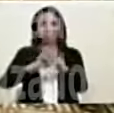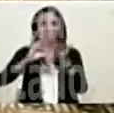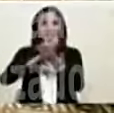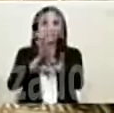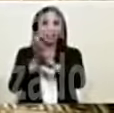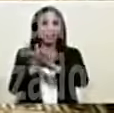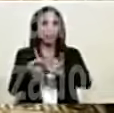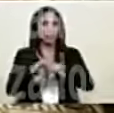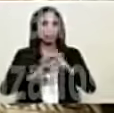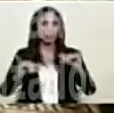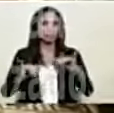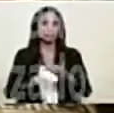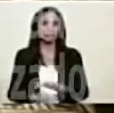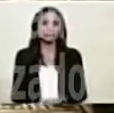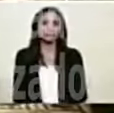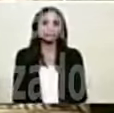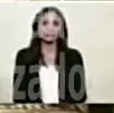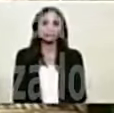criminales.